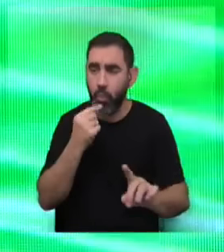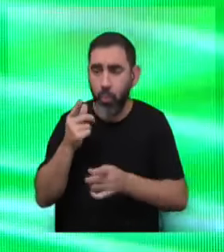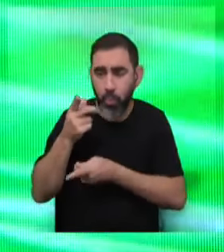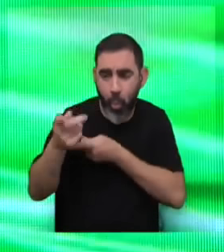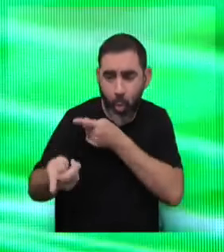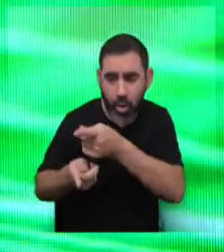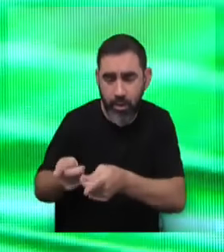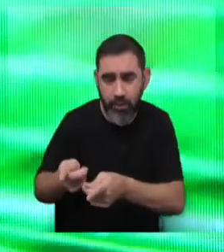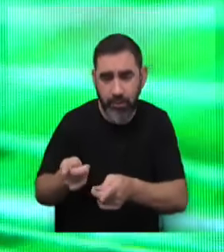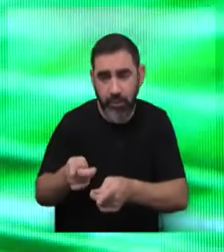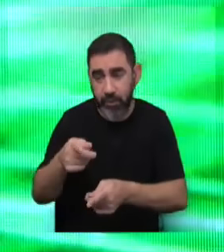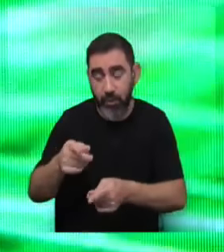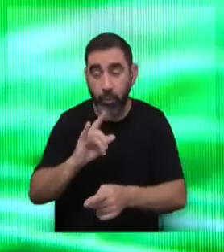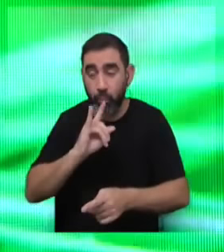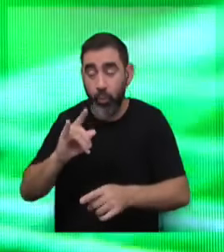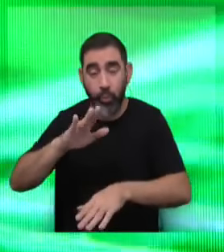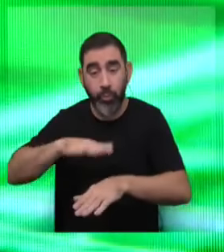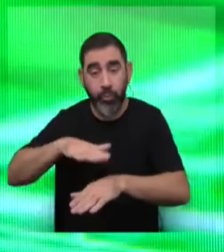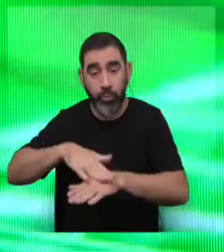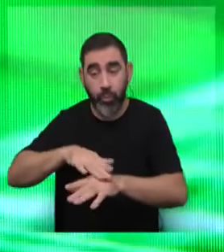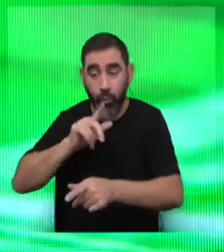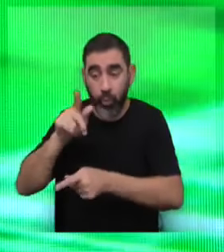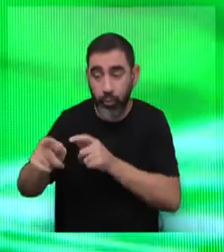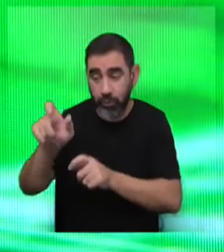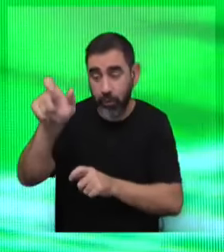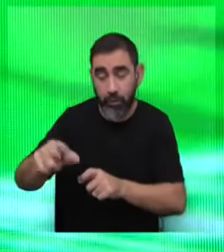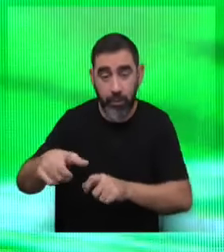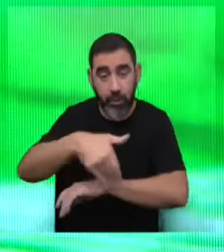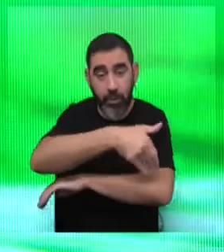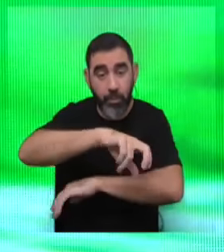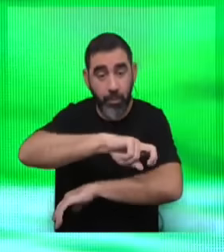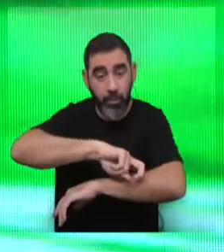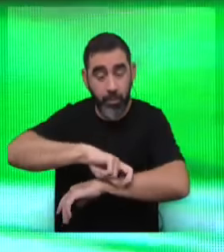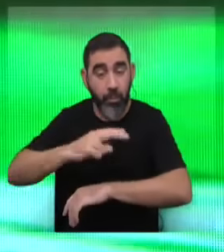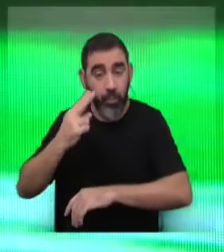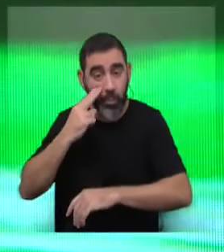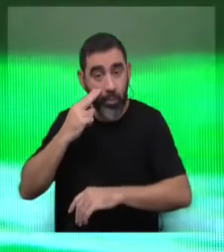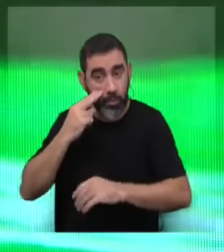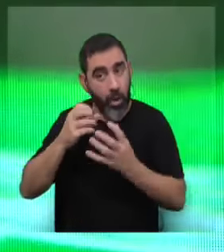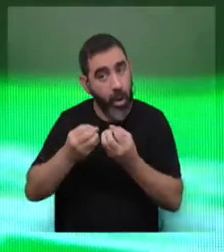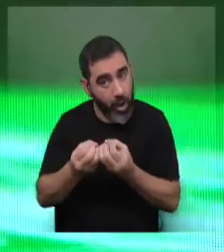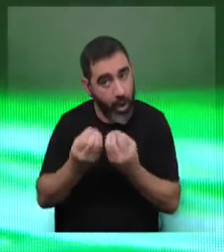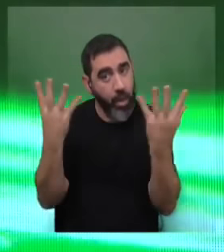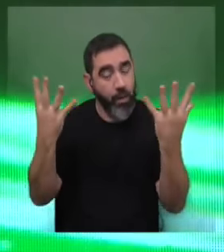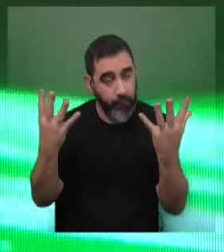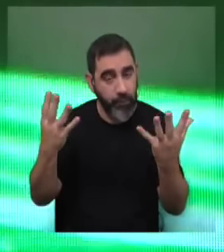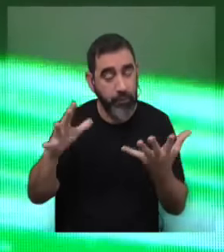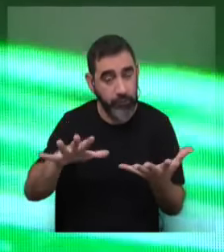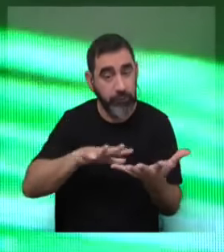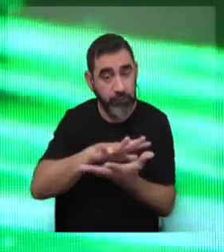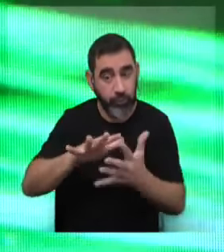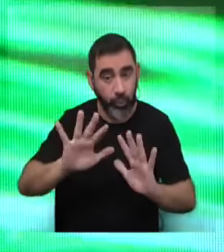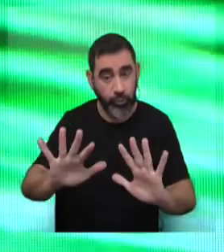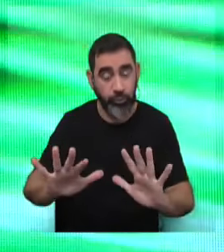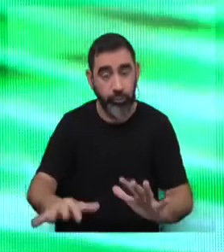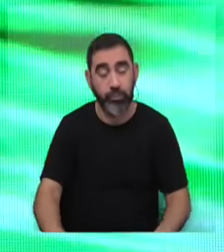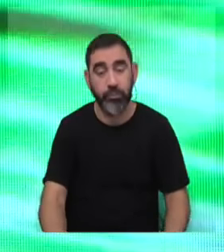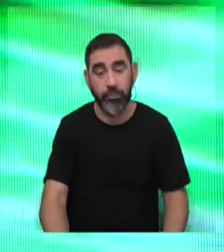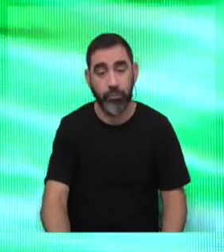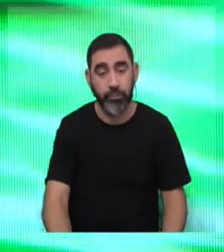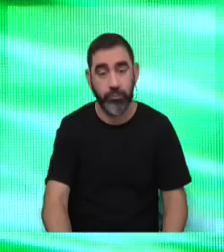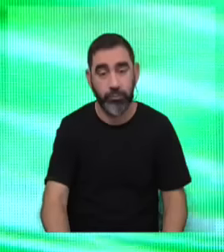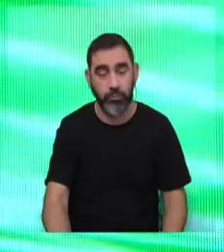institución judicial y sobre la institución policial el tratamiento de un semejante problema de tal envergadura